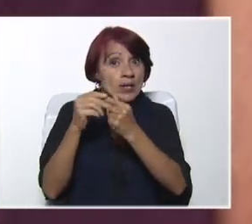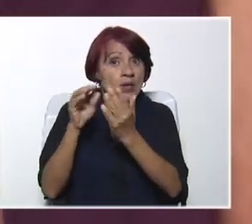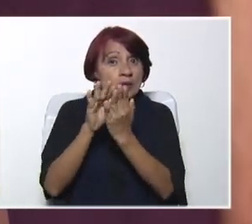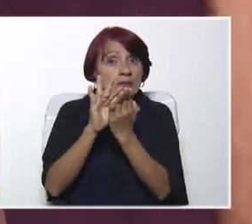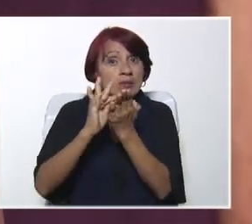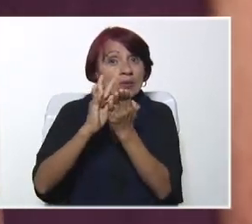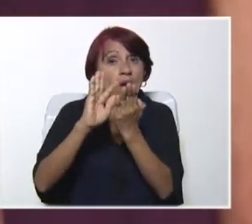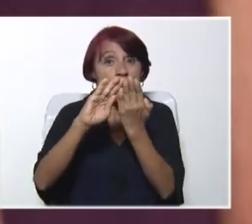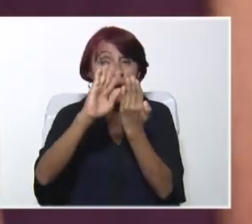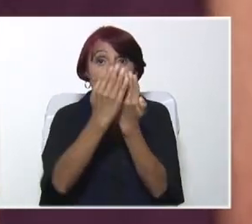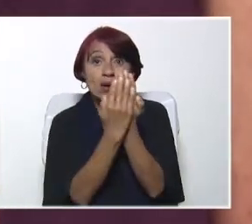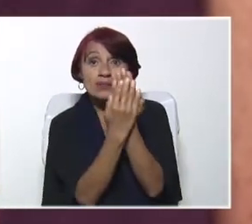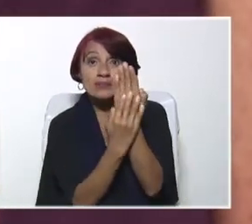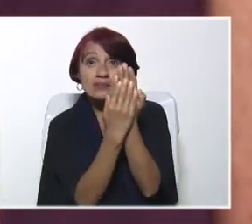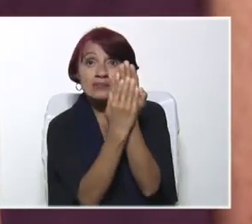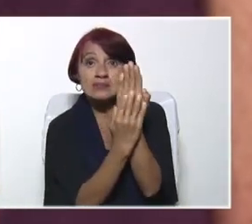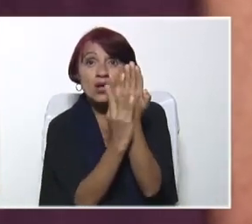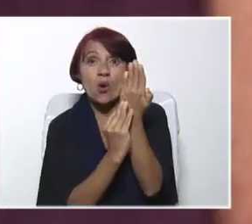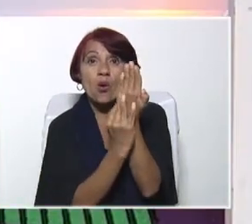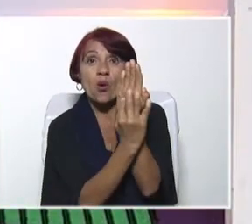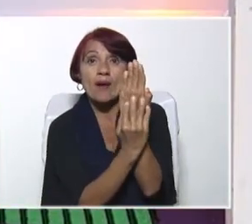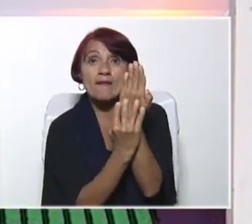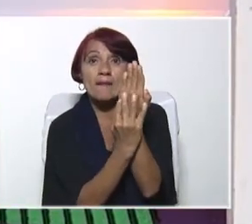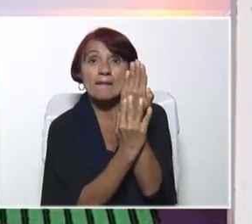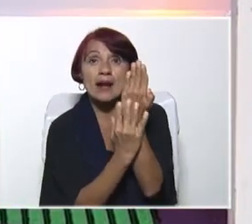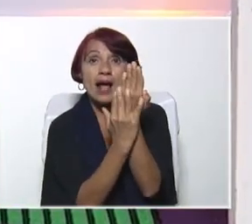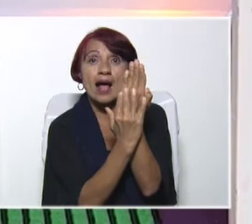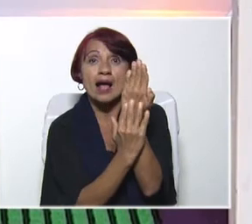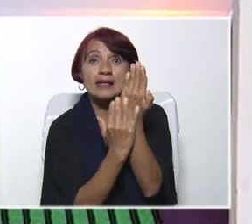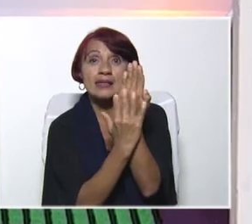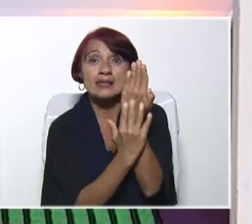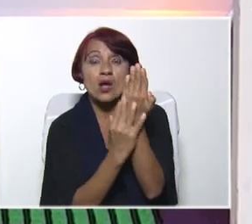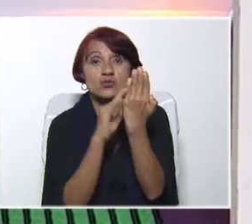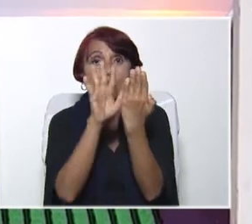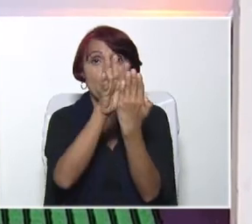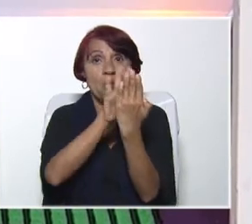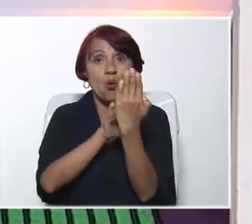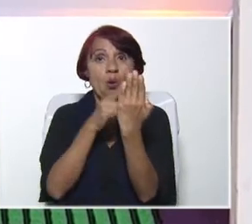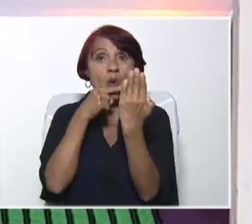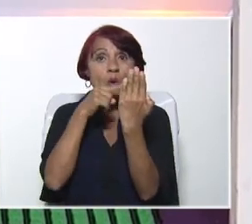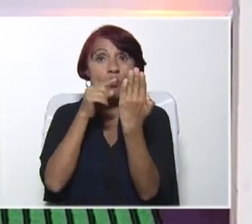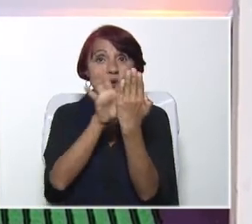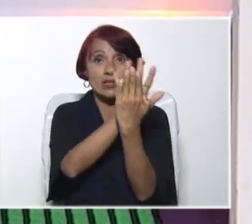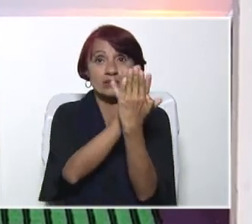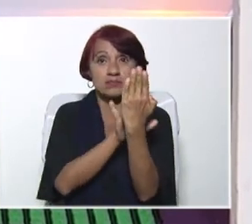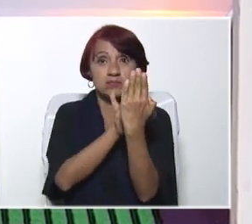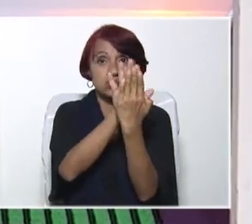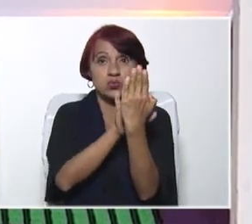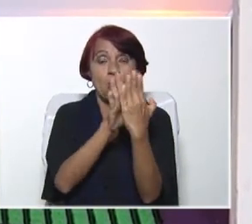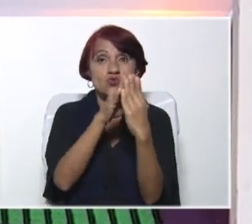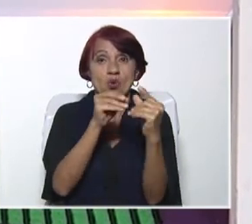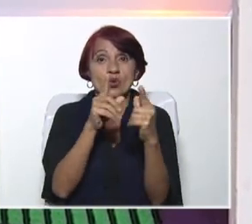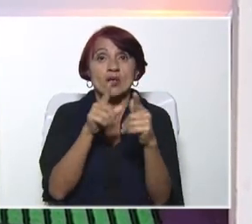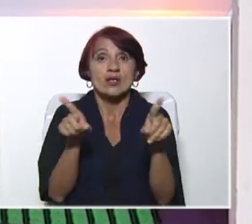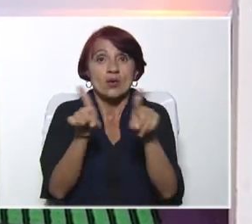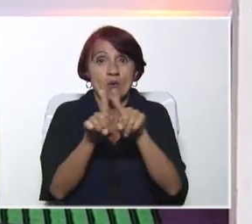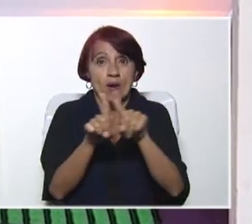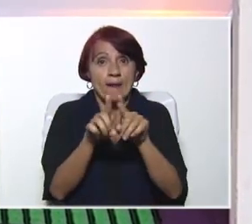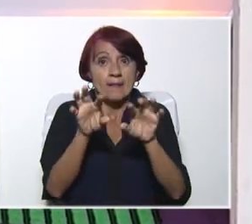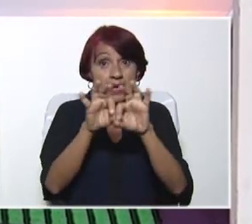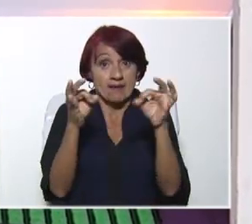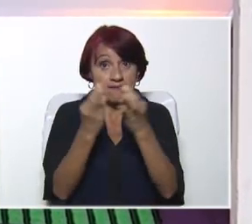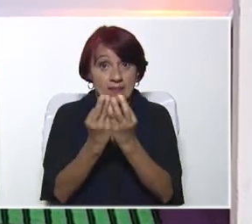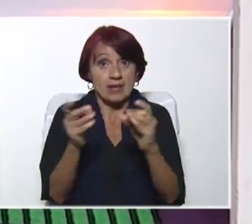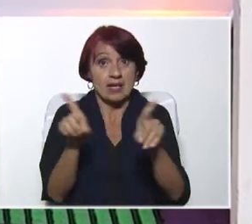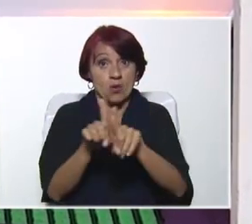por un lado lo tenemos en código braille y por el otro lo tenemos en tinta. También podemos hacer uso de eso para que familia